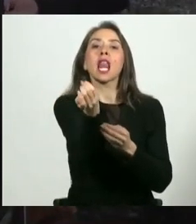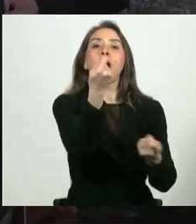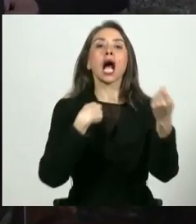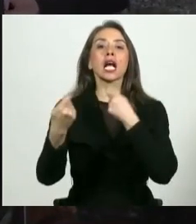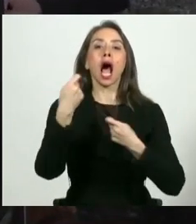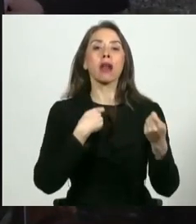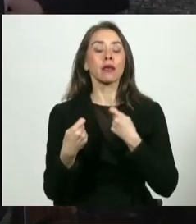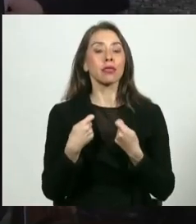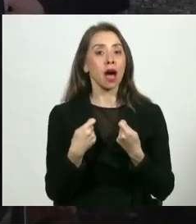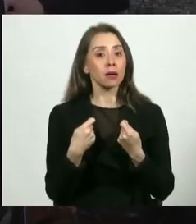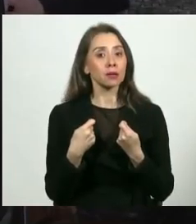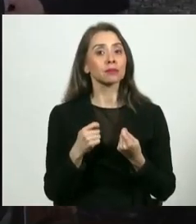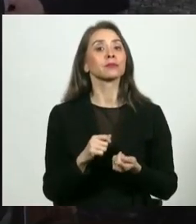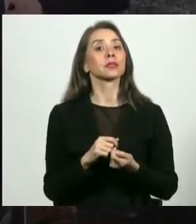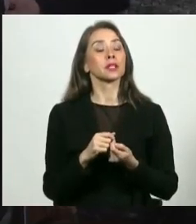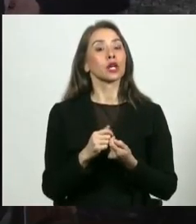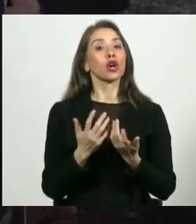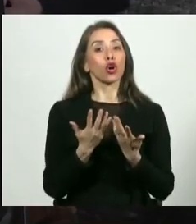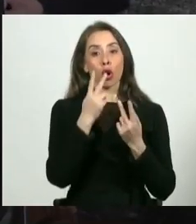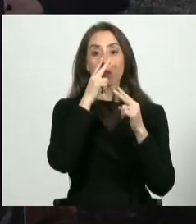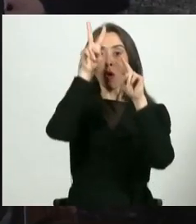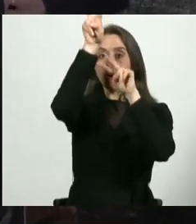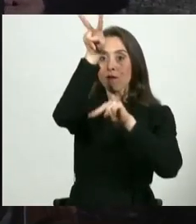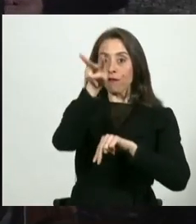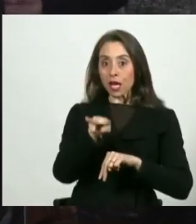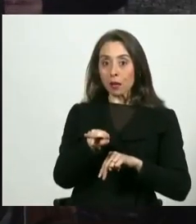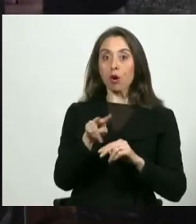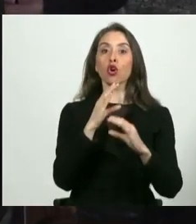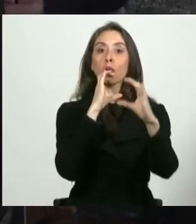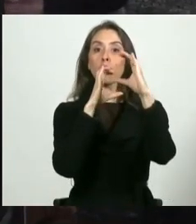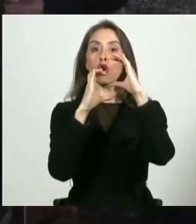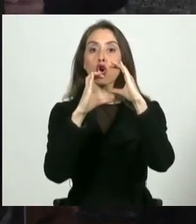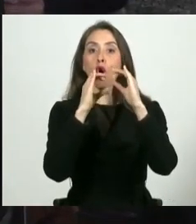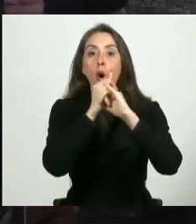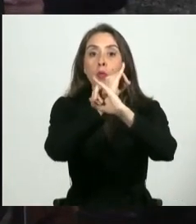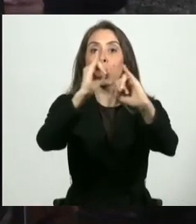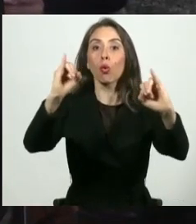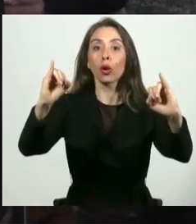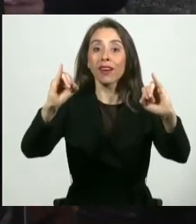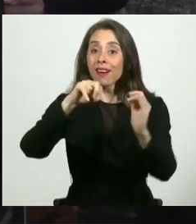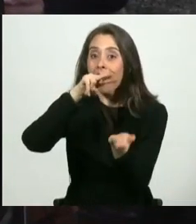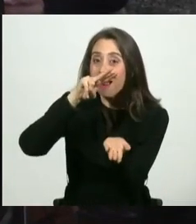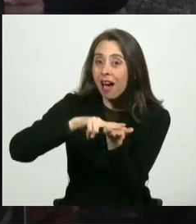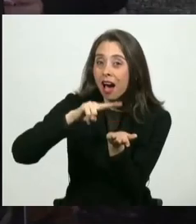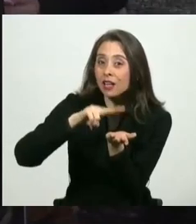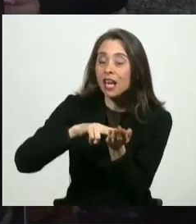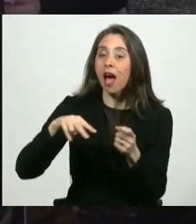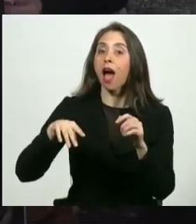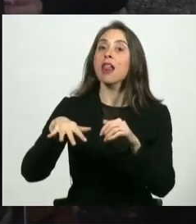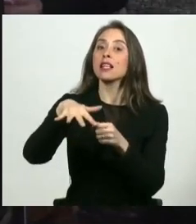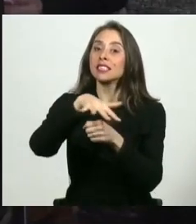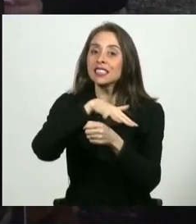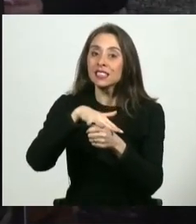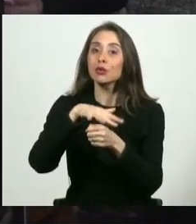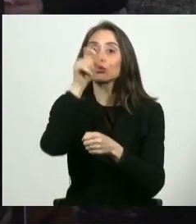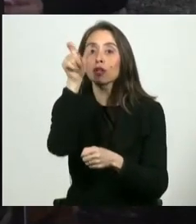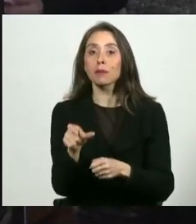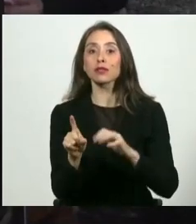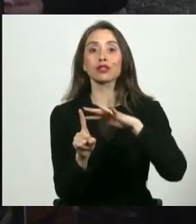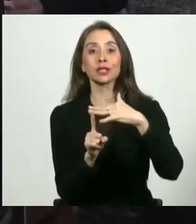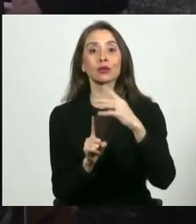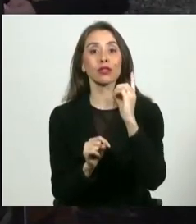Por lo tanto, la visualización y de la manera en la que se comunica la real situación de las personas en situación de